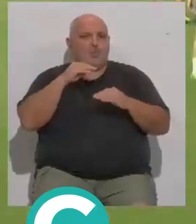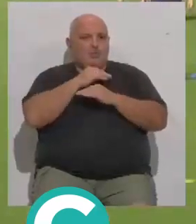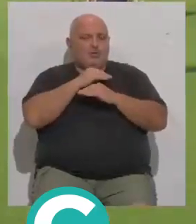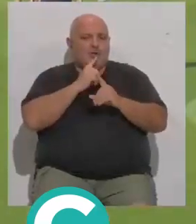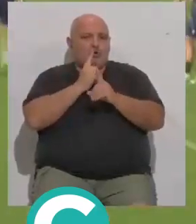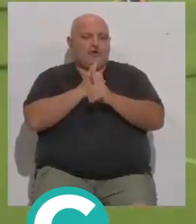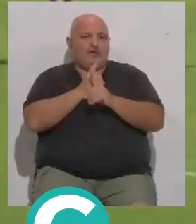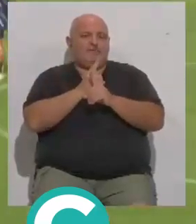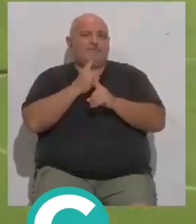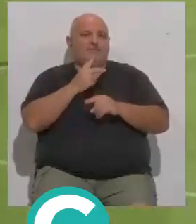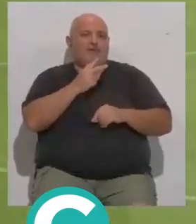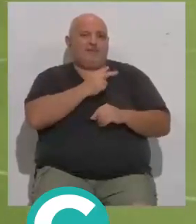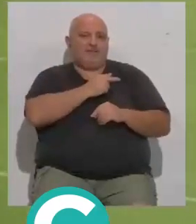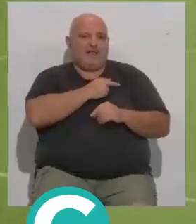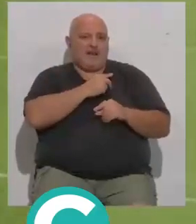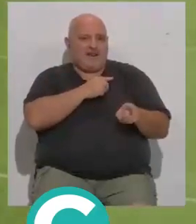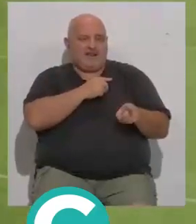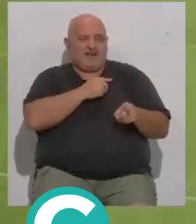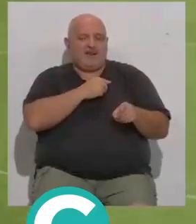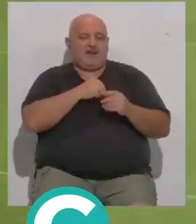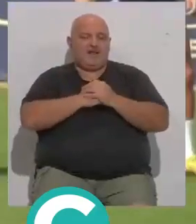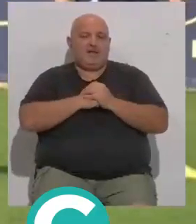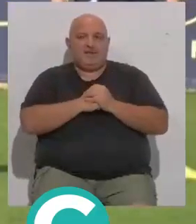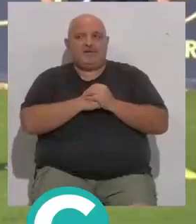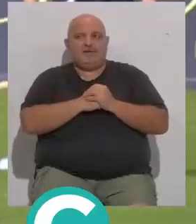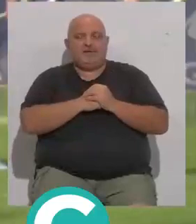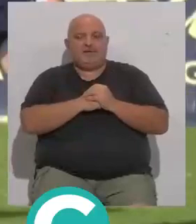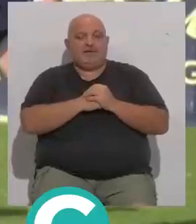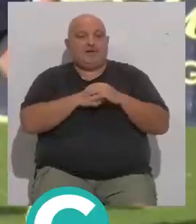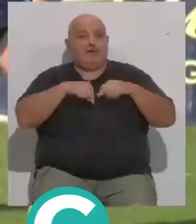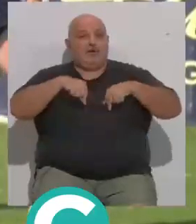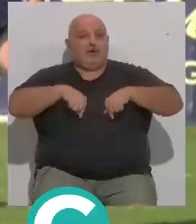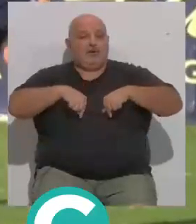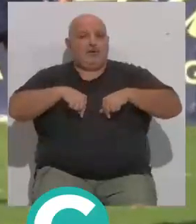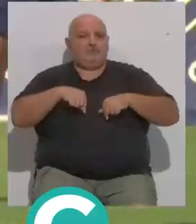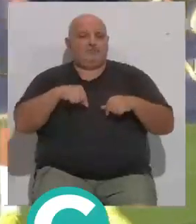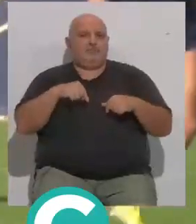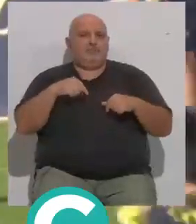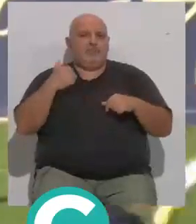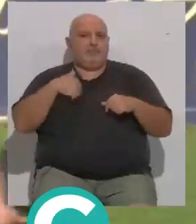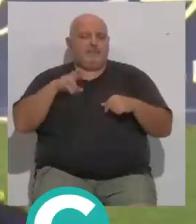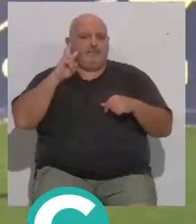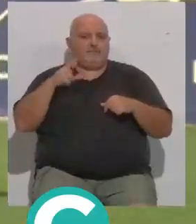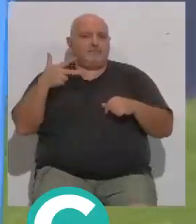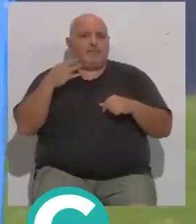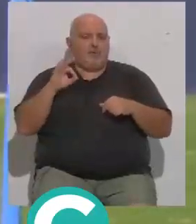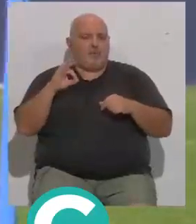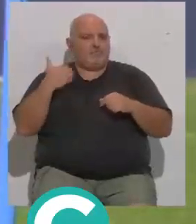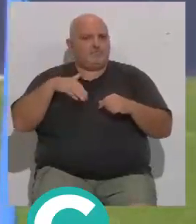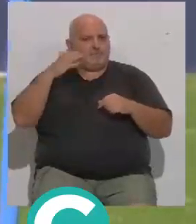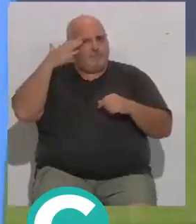octubre frente al Villarreal, y hoy sí hemos podido ver ya al Choco Lozano, que